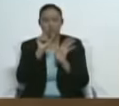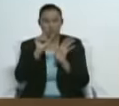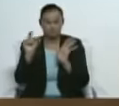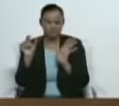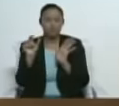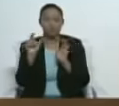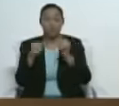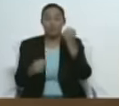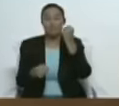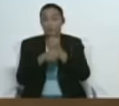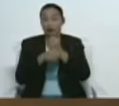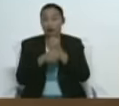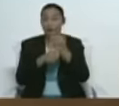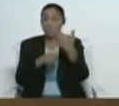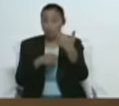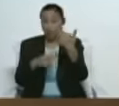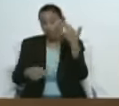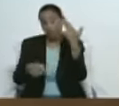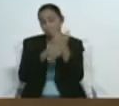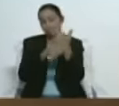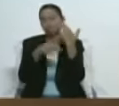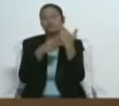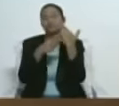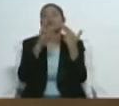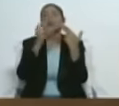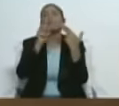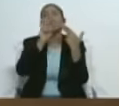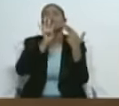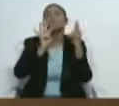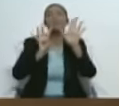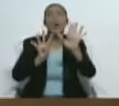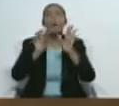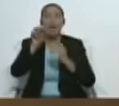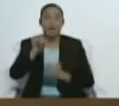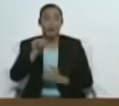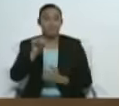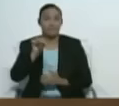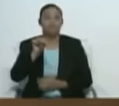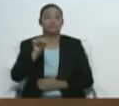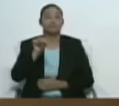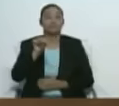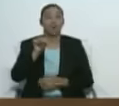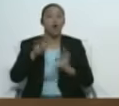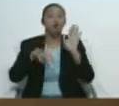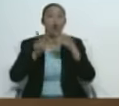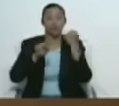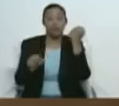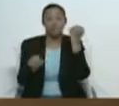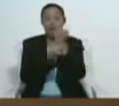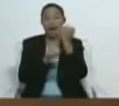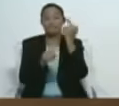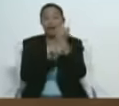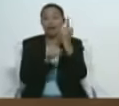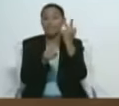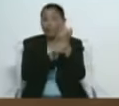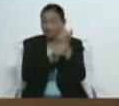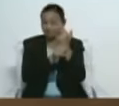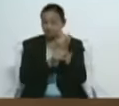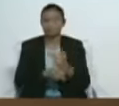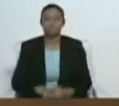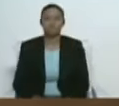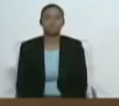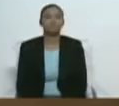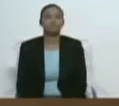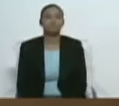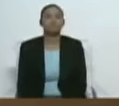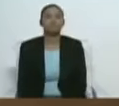mm con capacidad de 15 municiones contentivo de 12 municiones este sujeto fue identificado